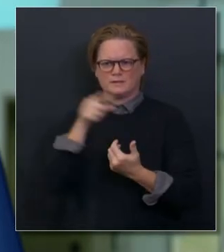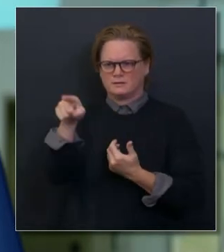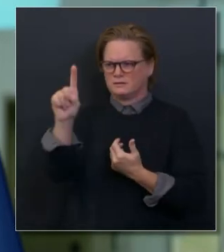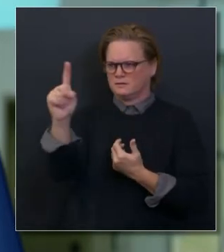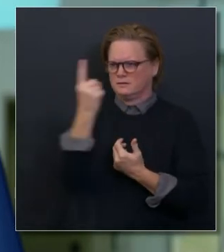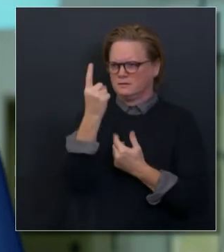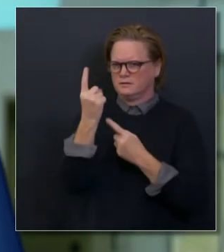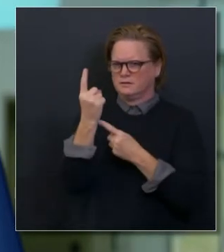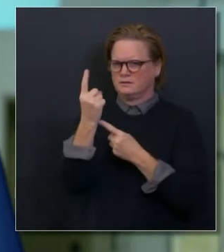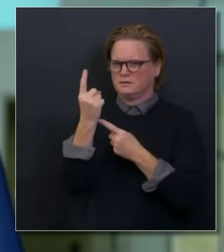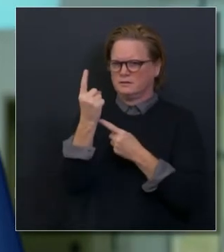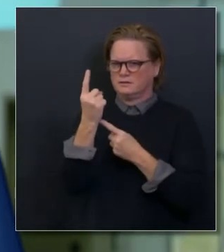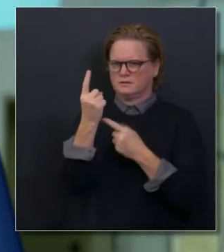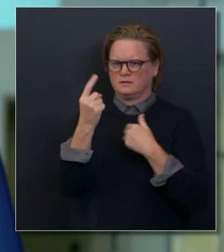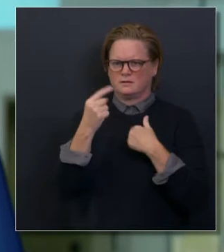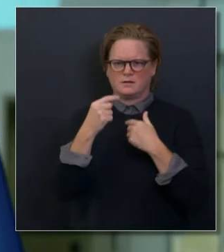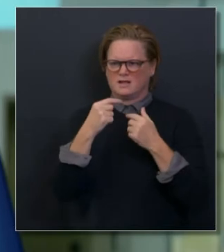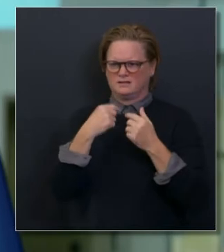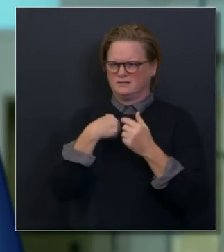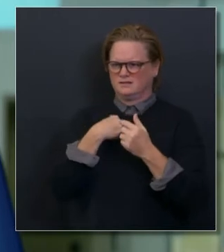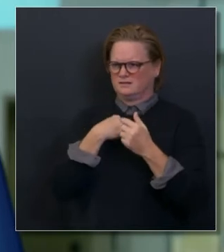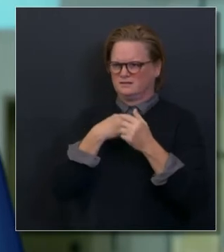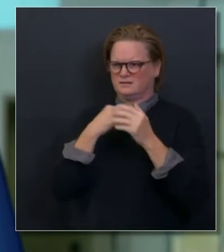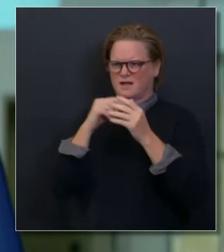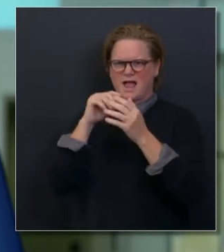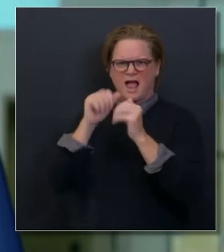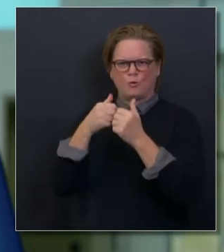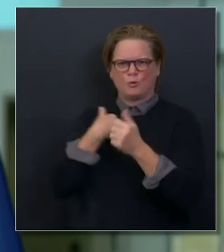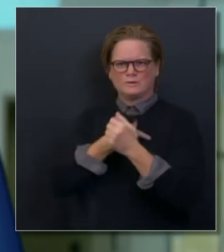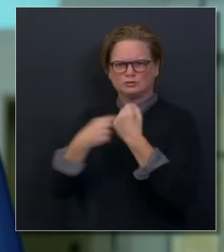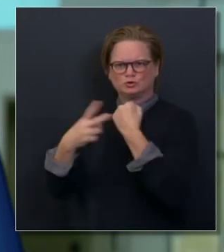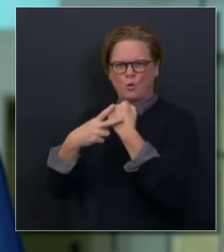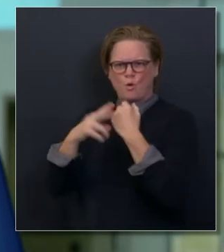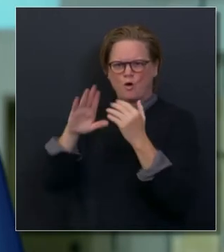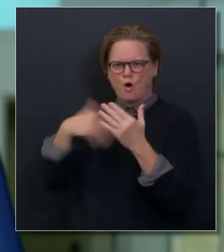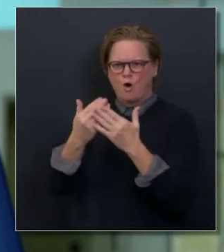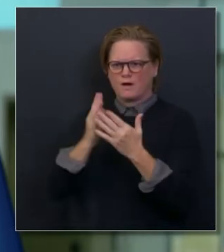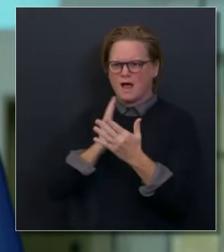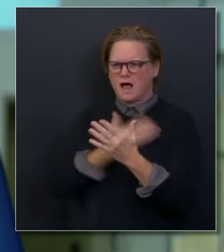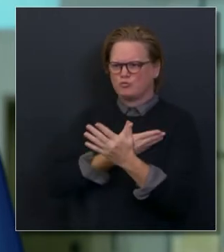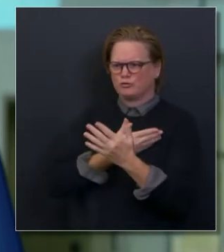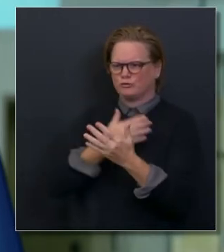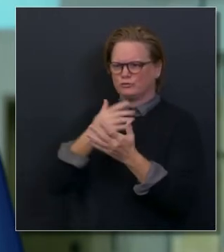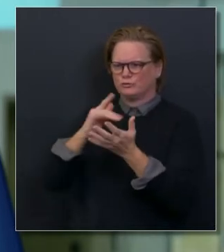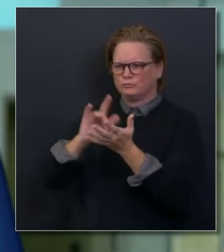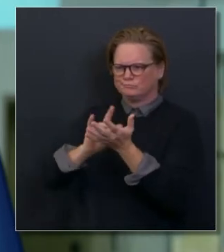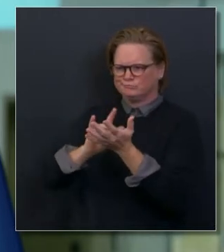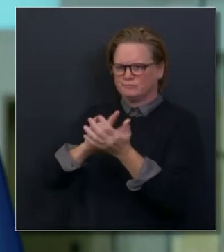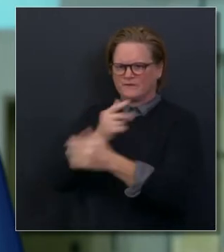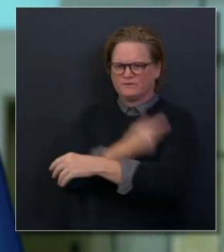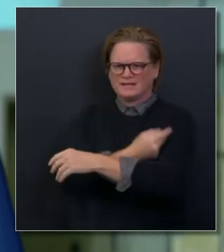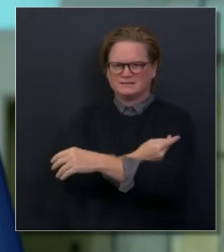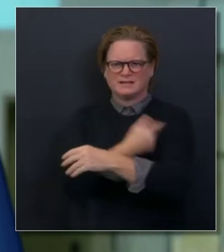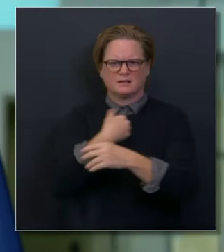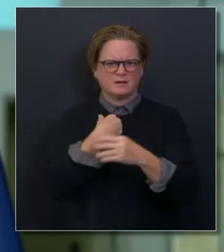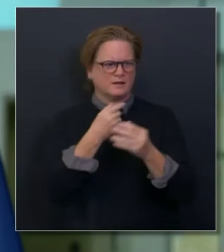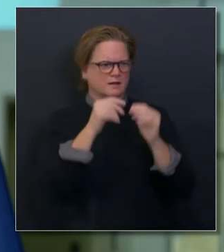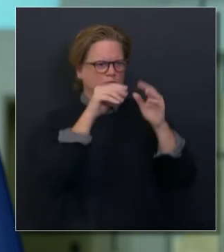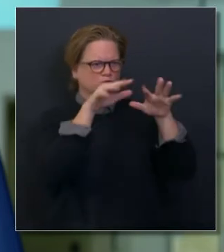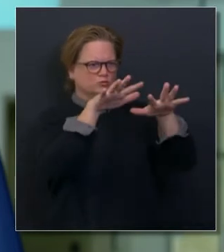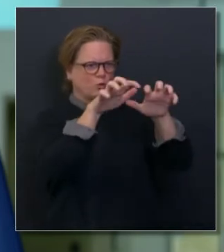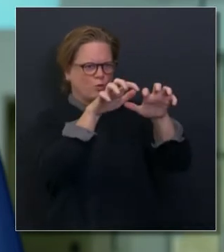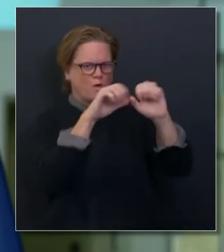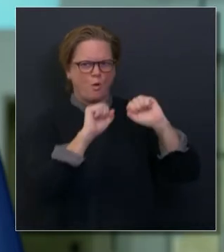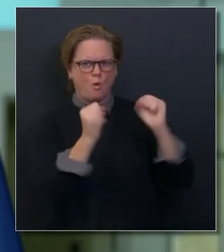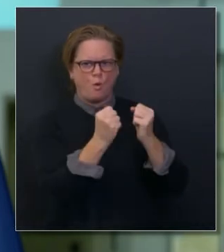administración. Obviamente, el almacenaje de criógeno, hay preocupación de la capacidad de administrar las dosis